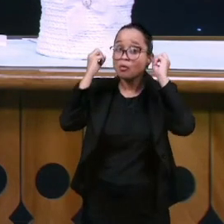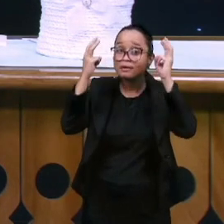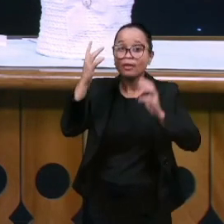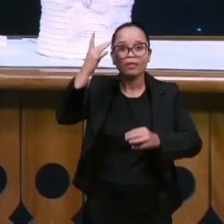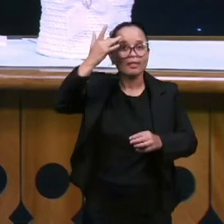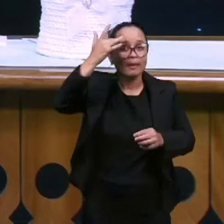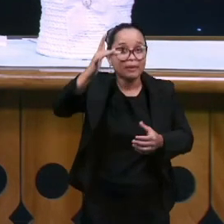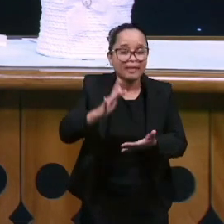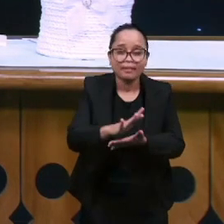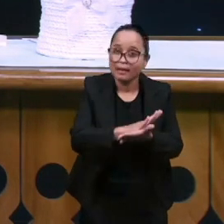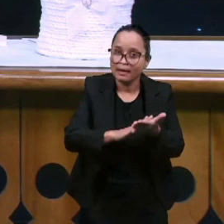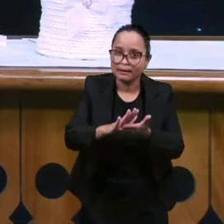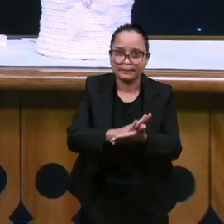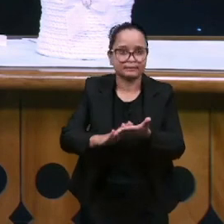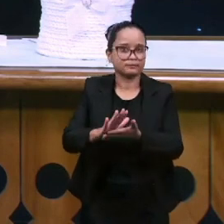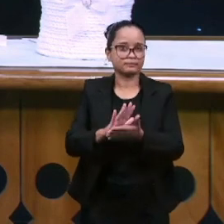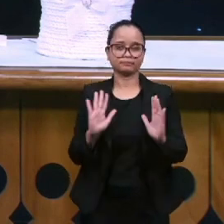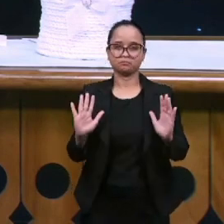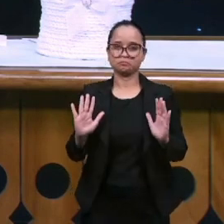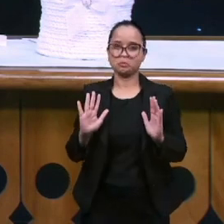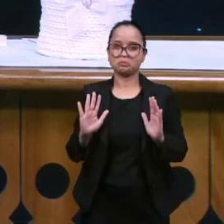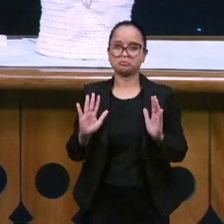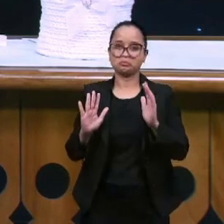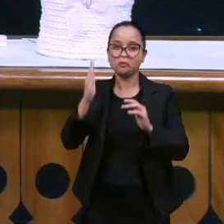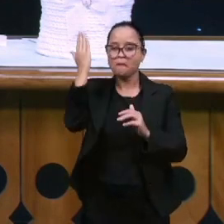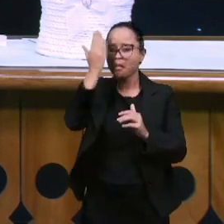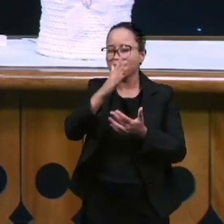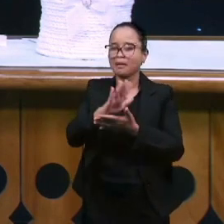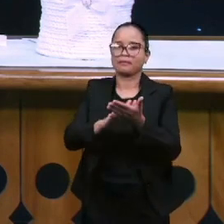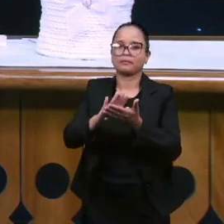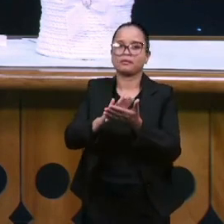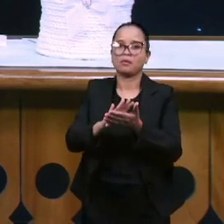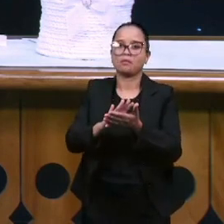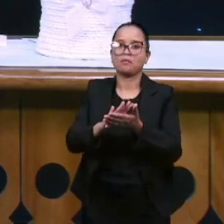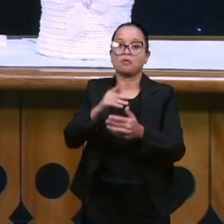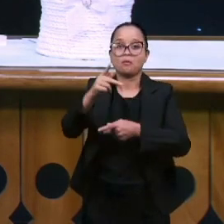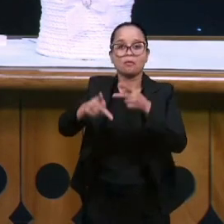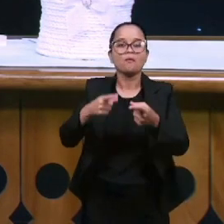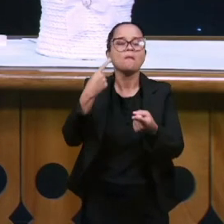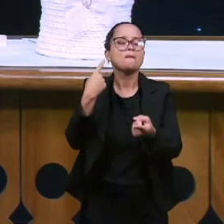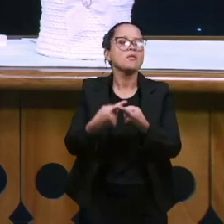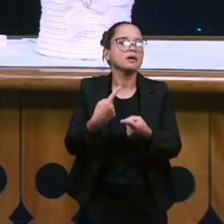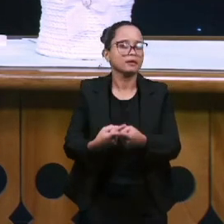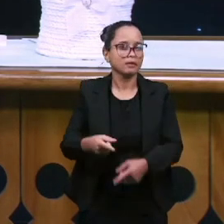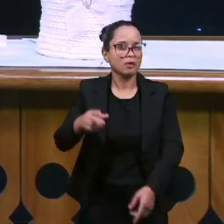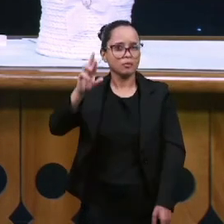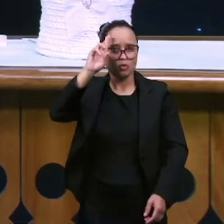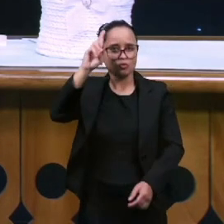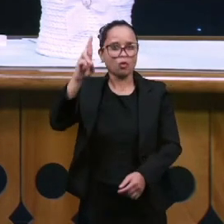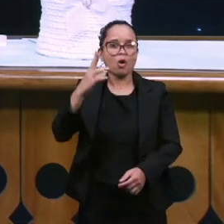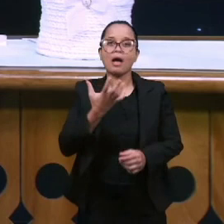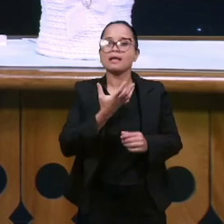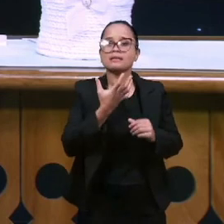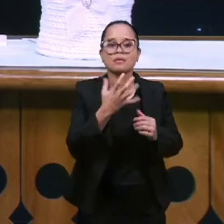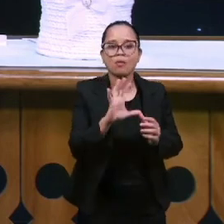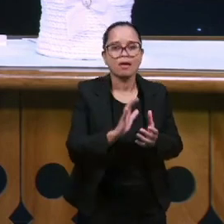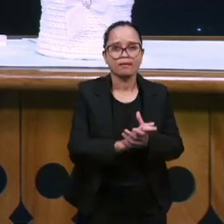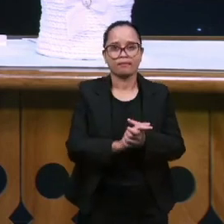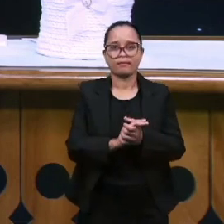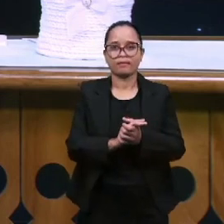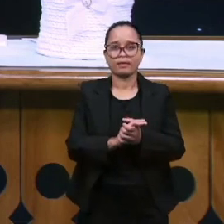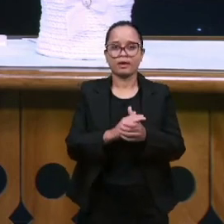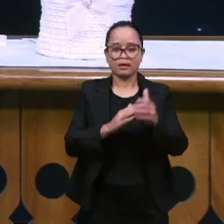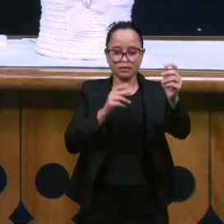las lápidas, cualquier tipo de lápidas. ¿Por qué? Porque el Señor no quería que el